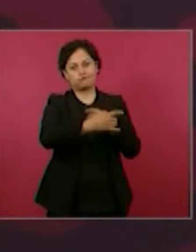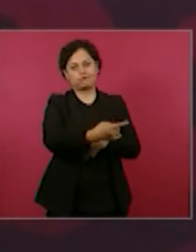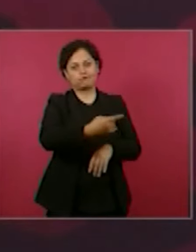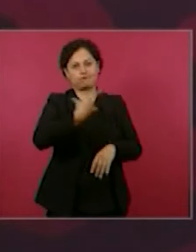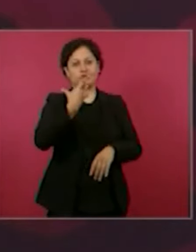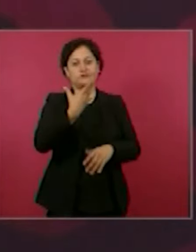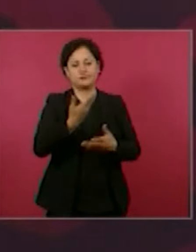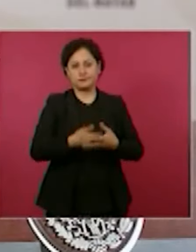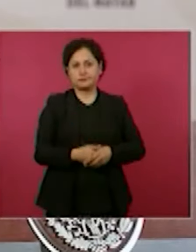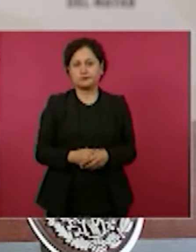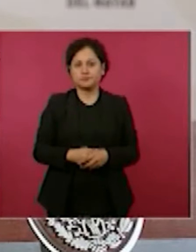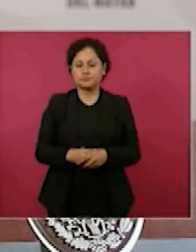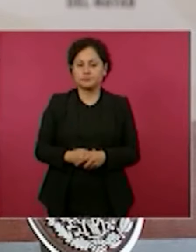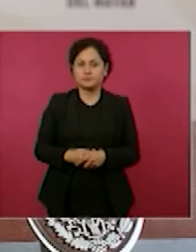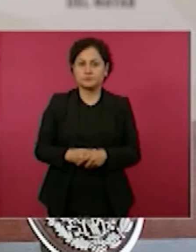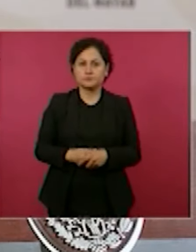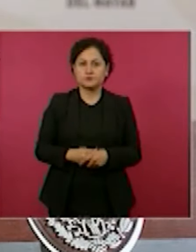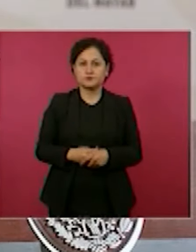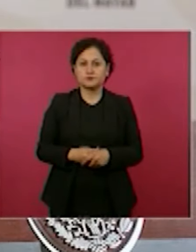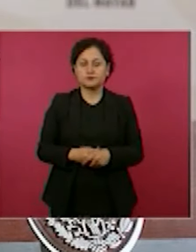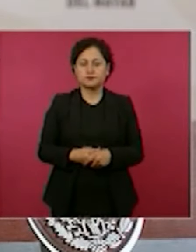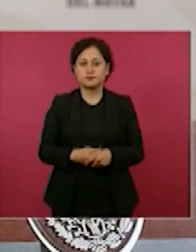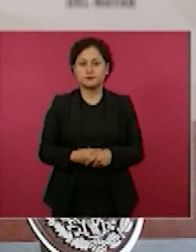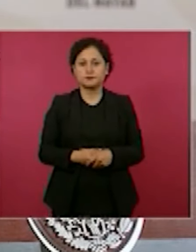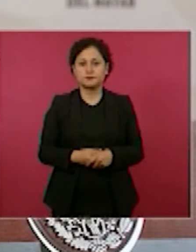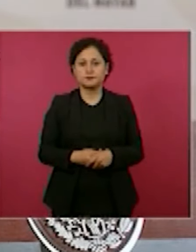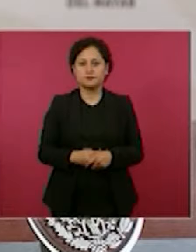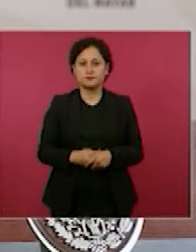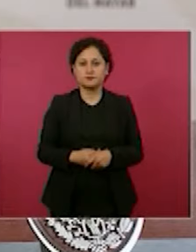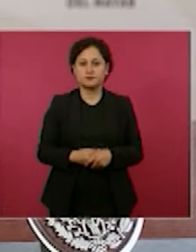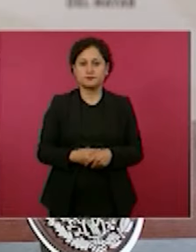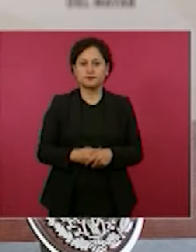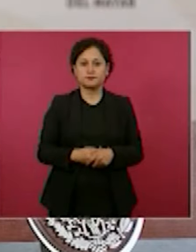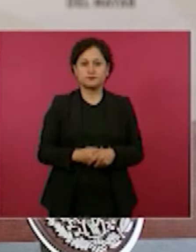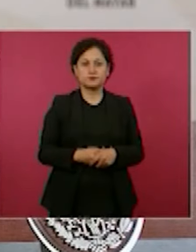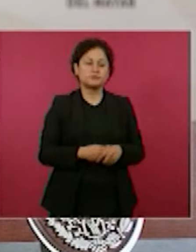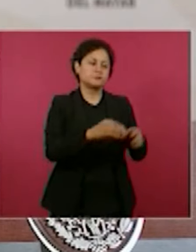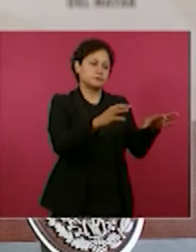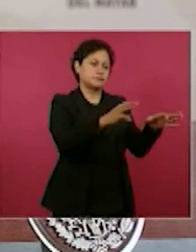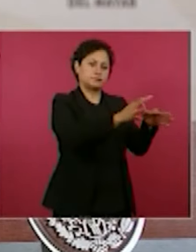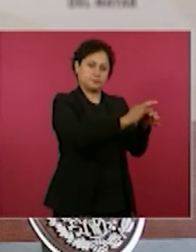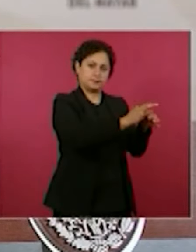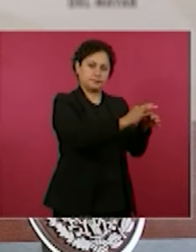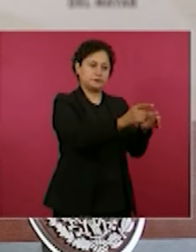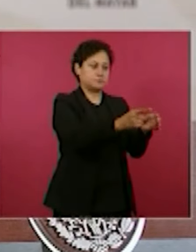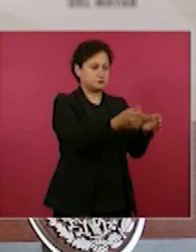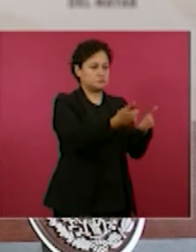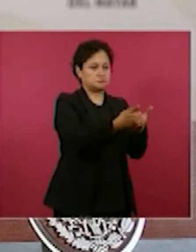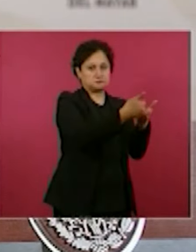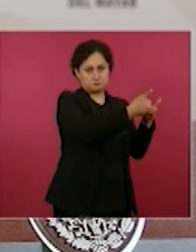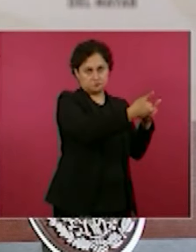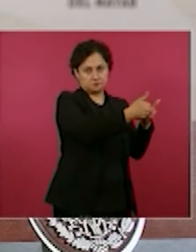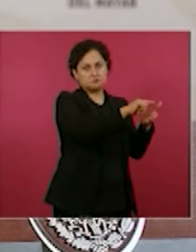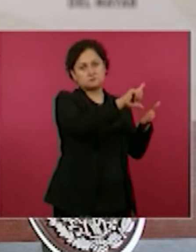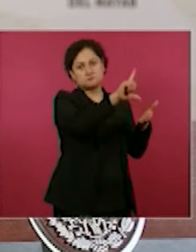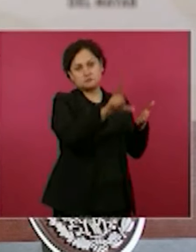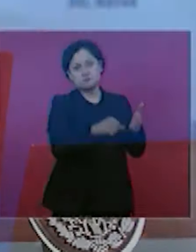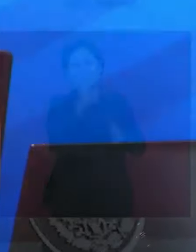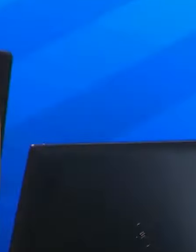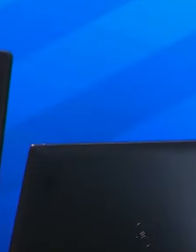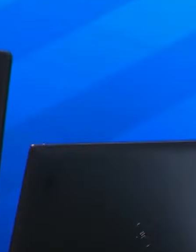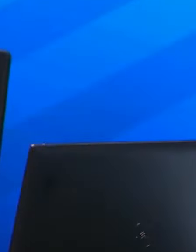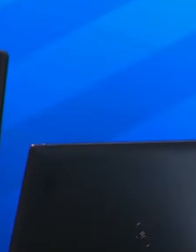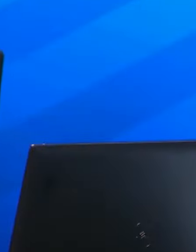la puerta. Uh-huh. Ese es como el 60%. Ah, mira. Bueno, pues ya veremos si será la prueba de fuego para